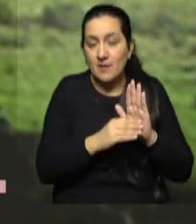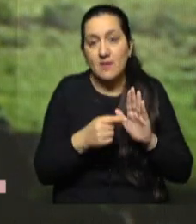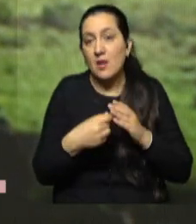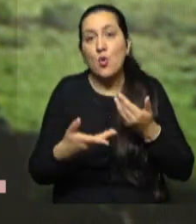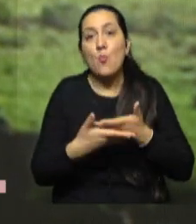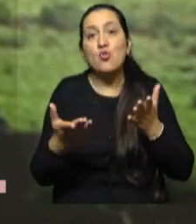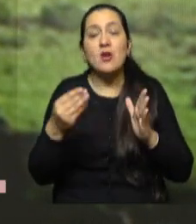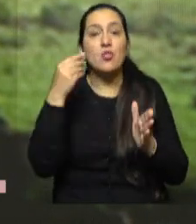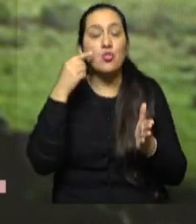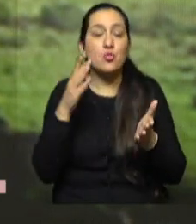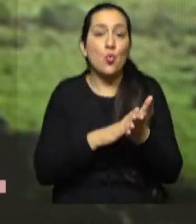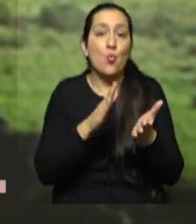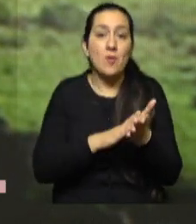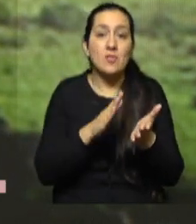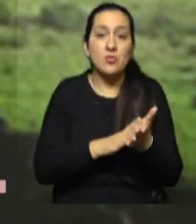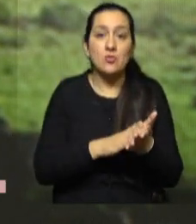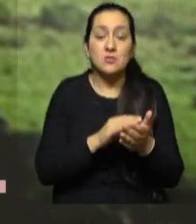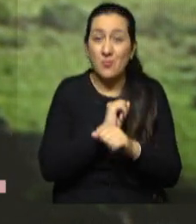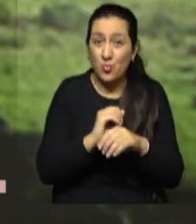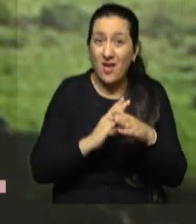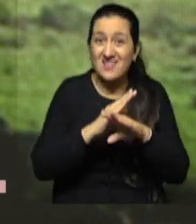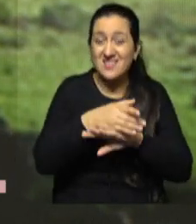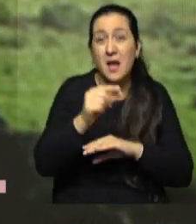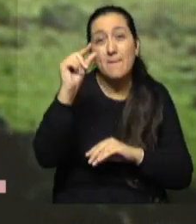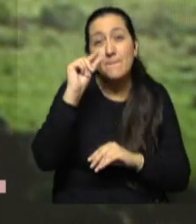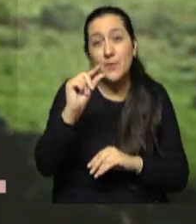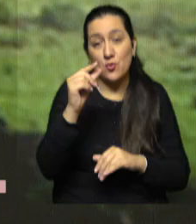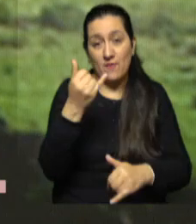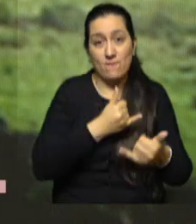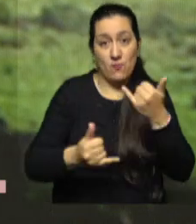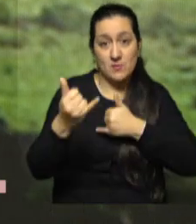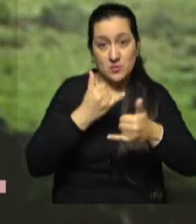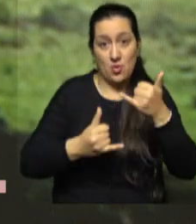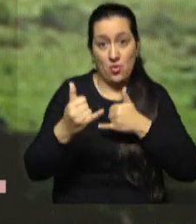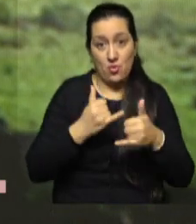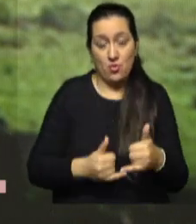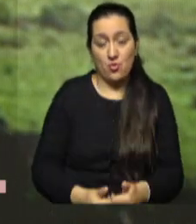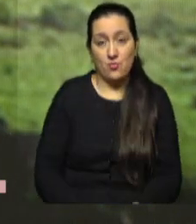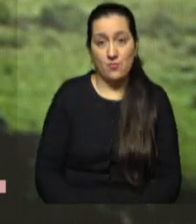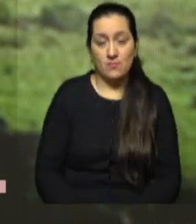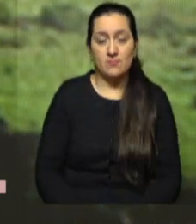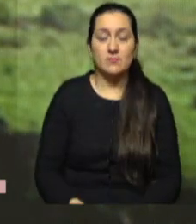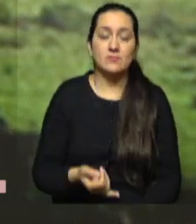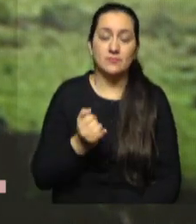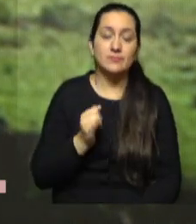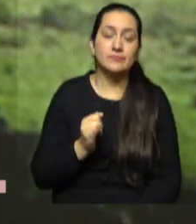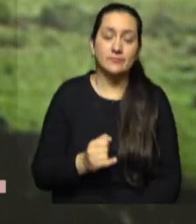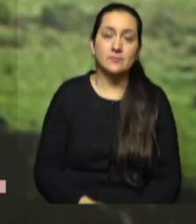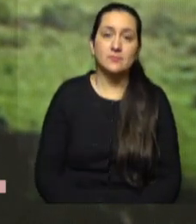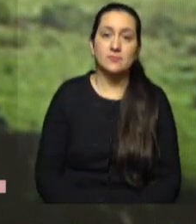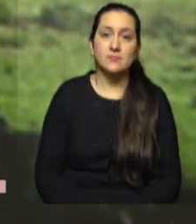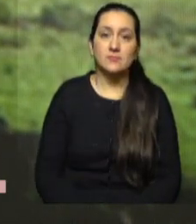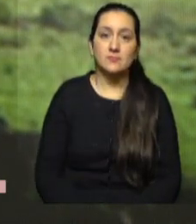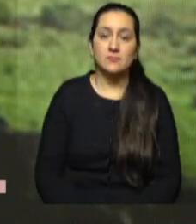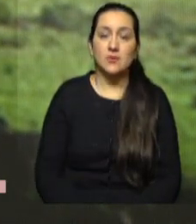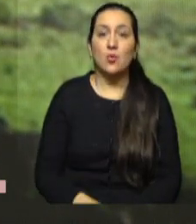en todo este proceso se pudo acceder a poca información de el que estaba en manos del instituto